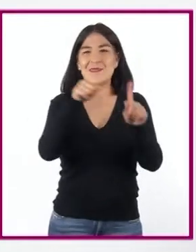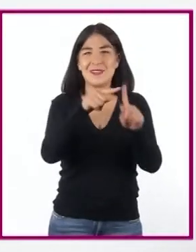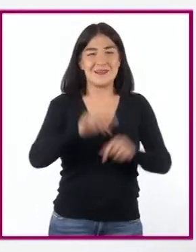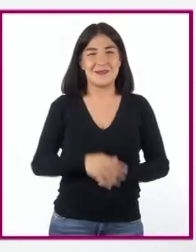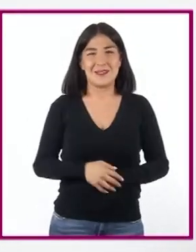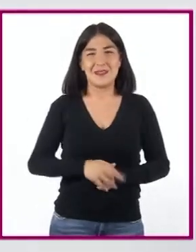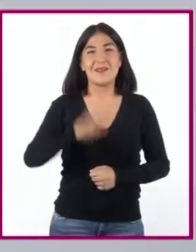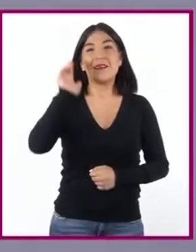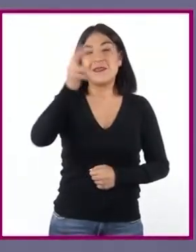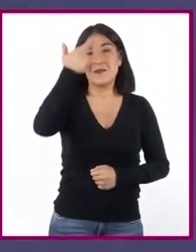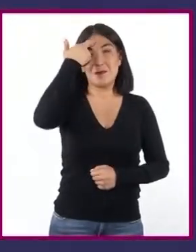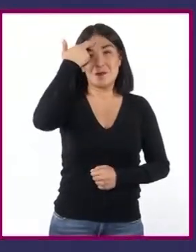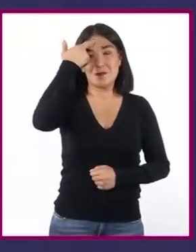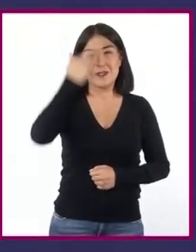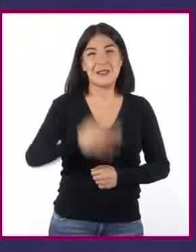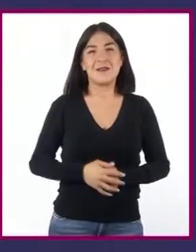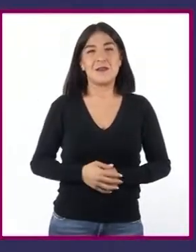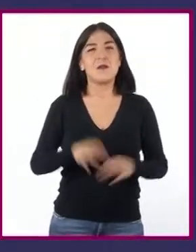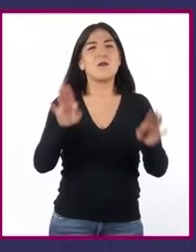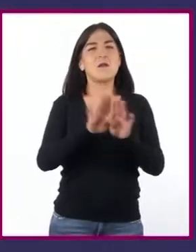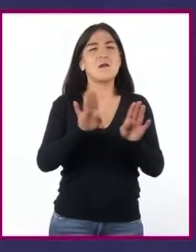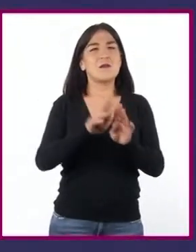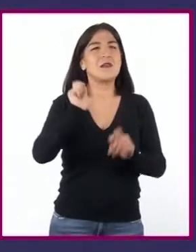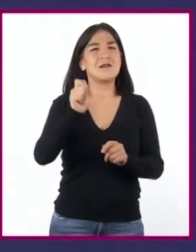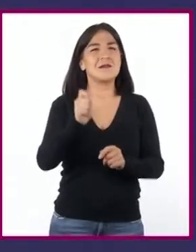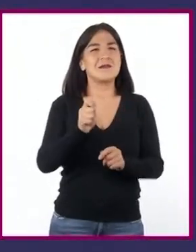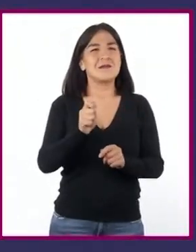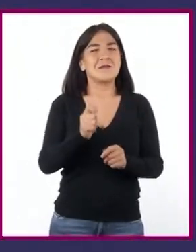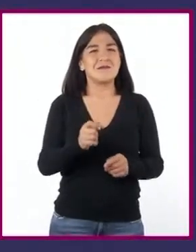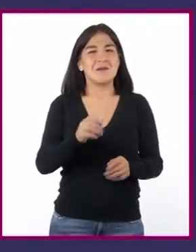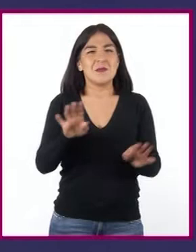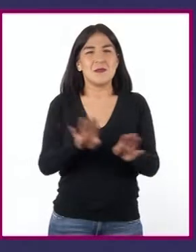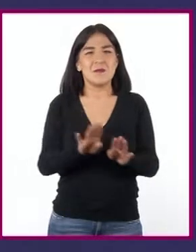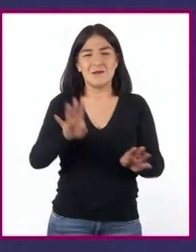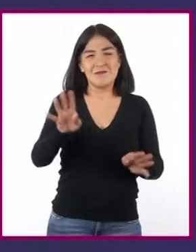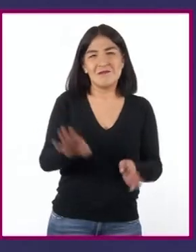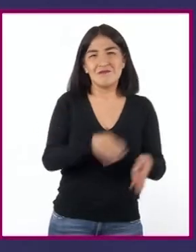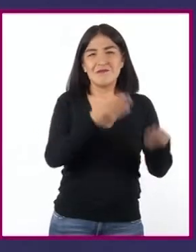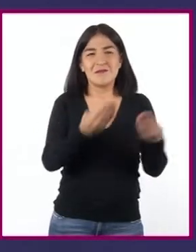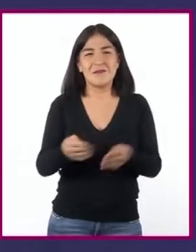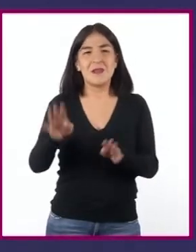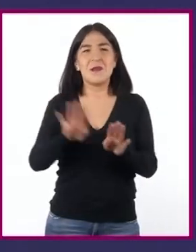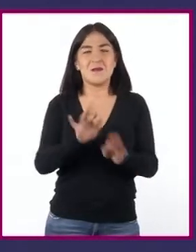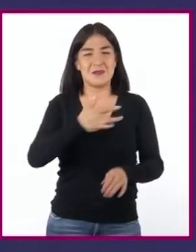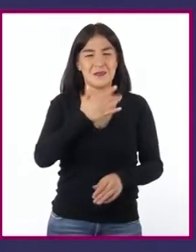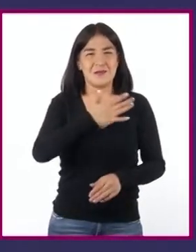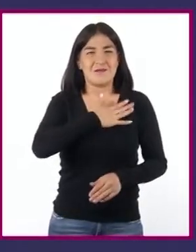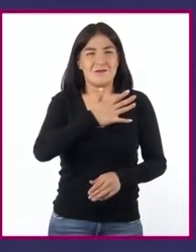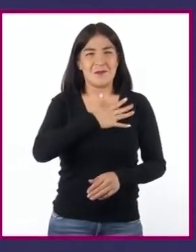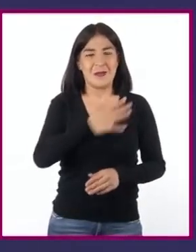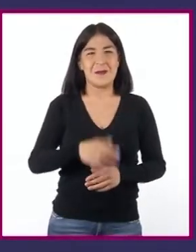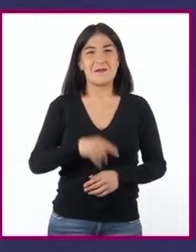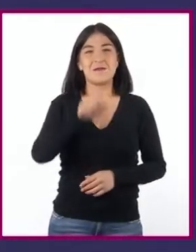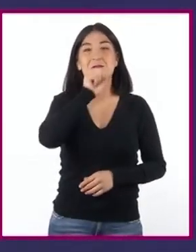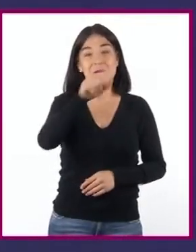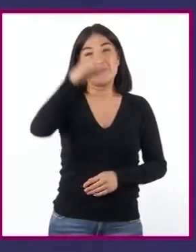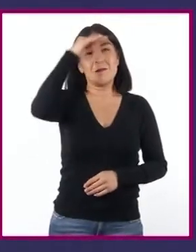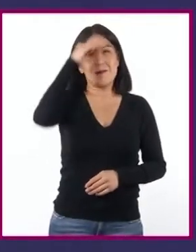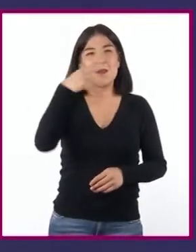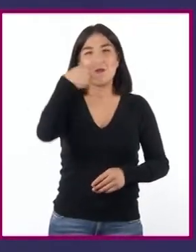Recuerden cómo se escucha el ritmo. Ahora piensen en su cuerpo.